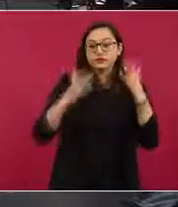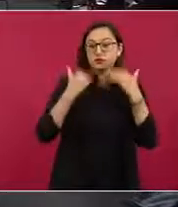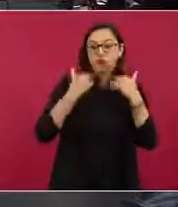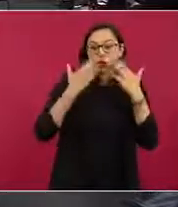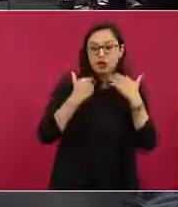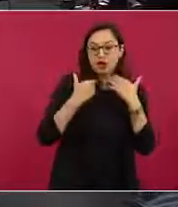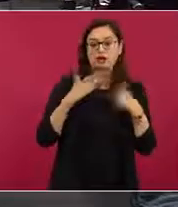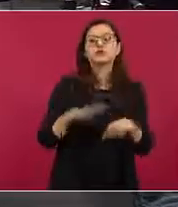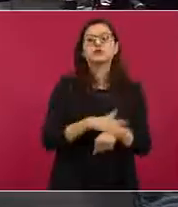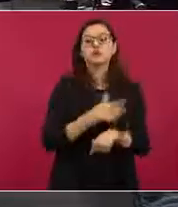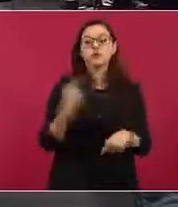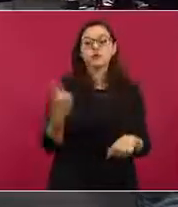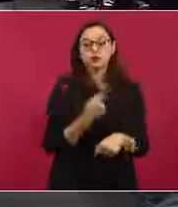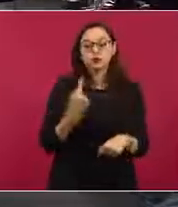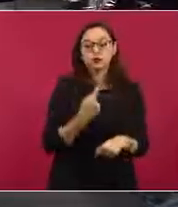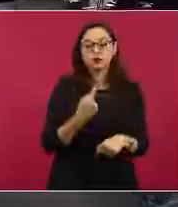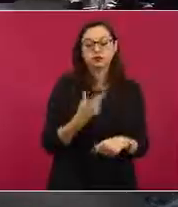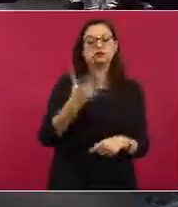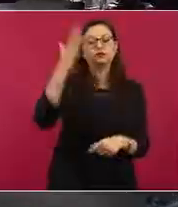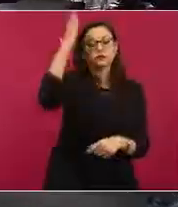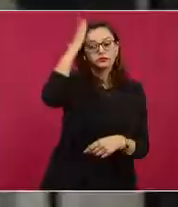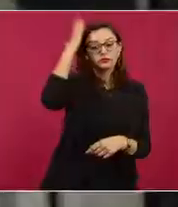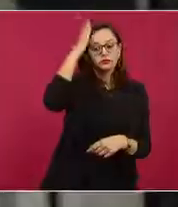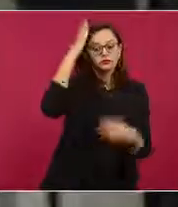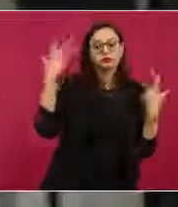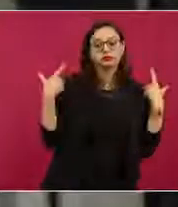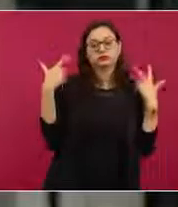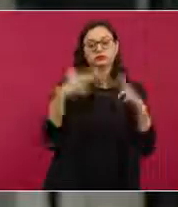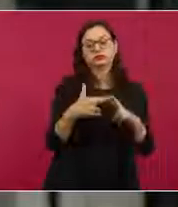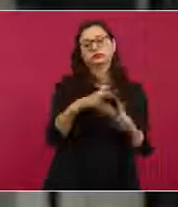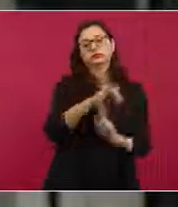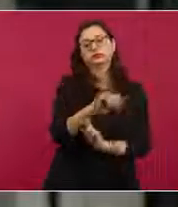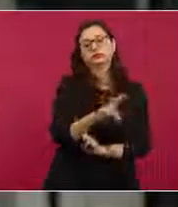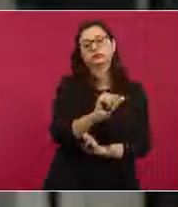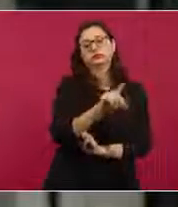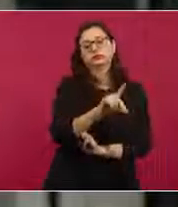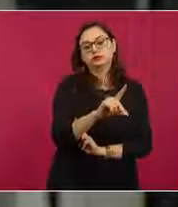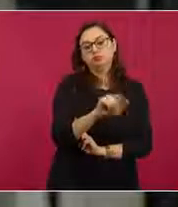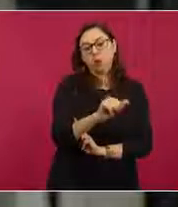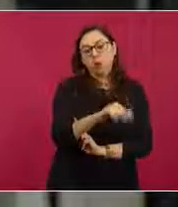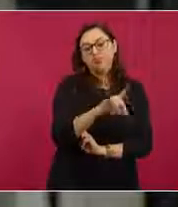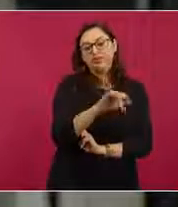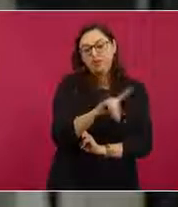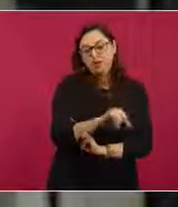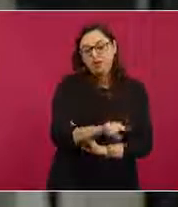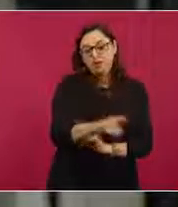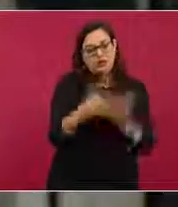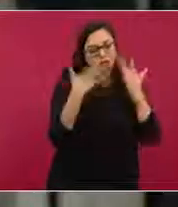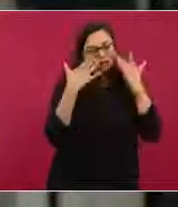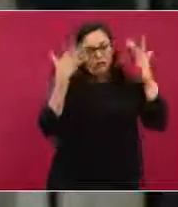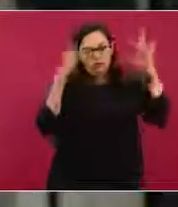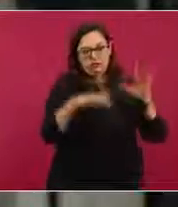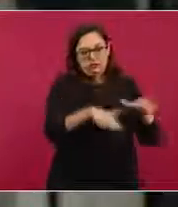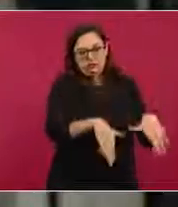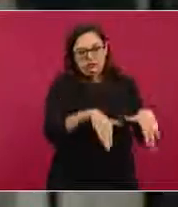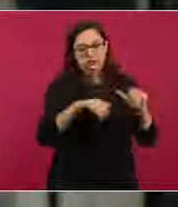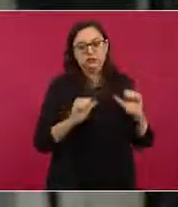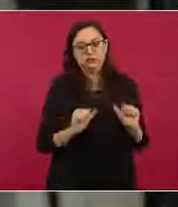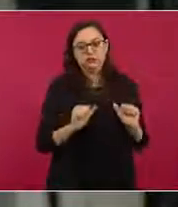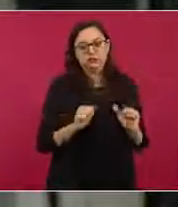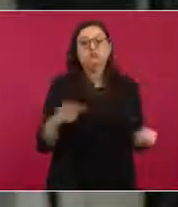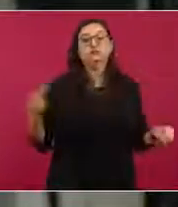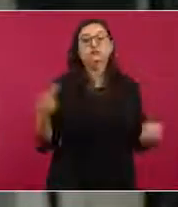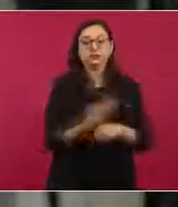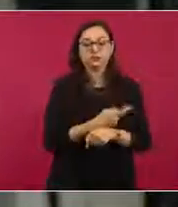despidió, se retiró el profesor Juan Díaz de la Torre en 2018. Quedó la